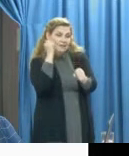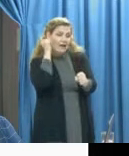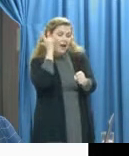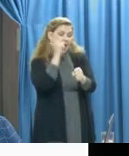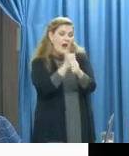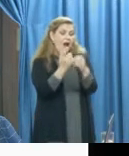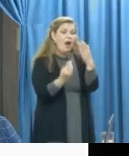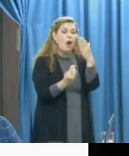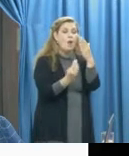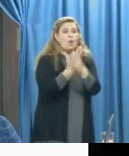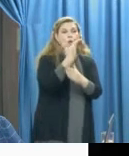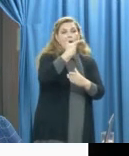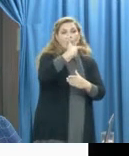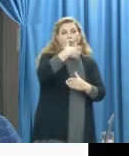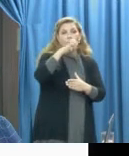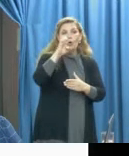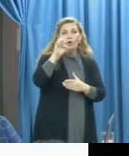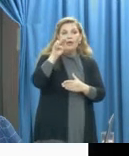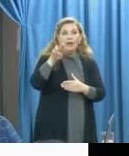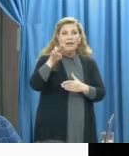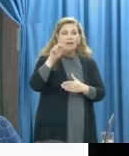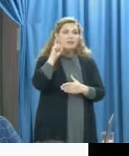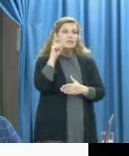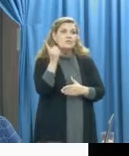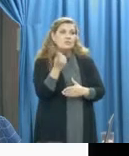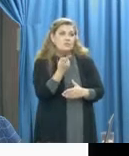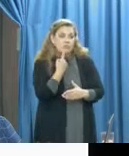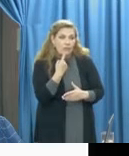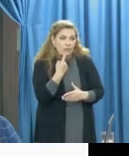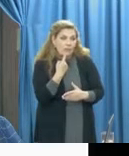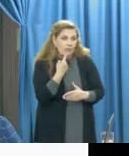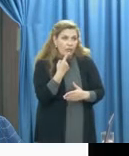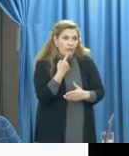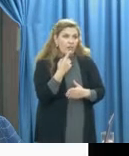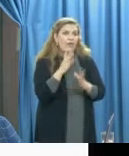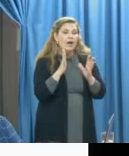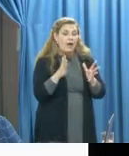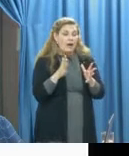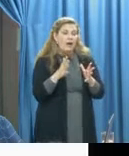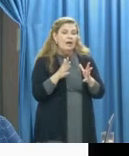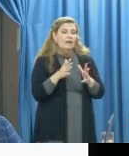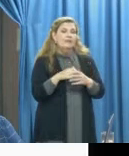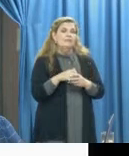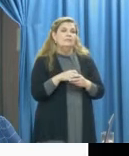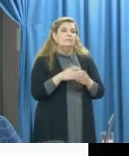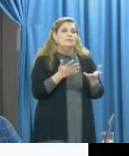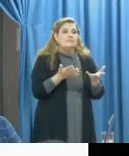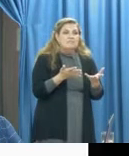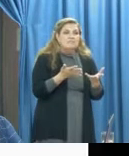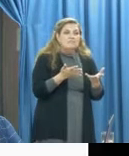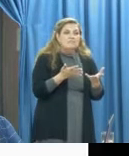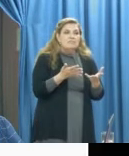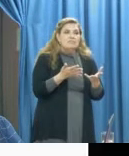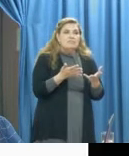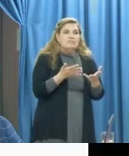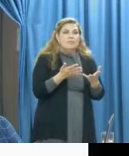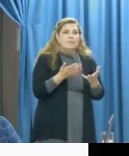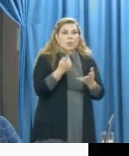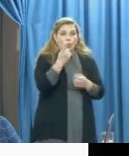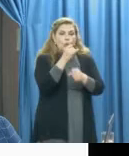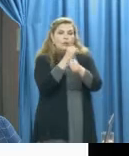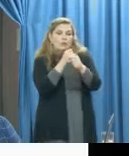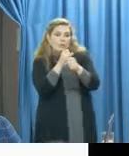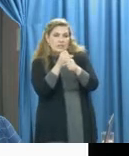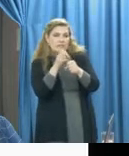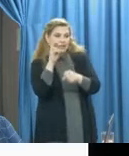sordera no está descrita, está solamente a tales frecuencias, se presenta a determinada edad, le da